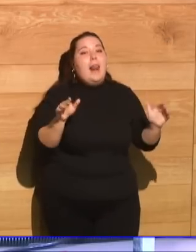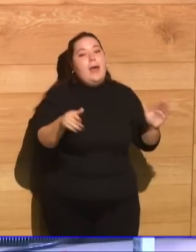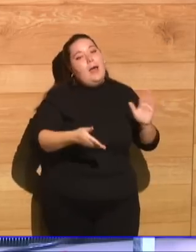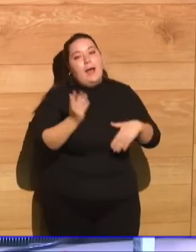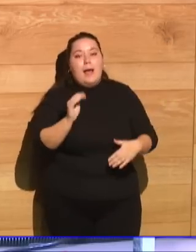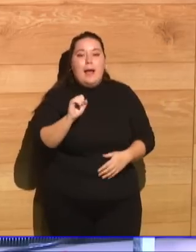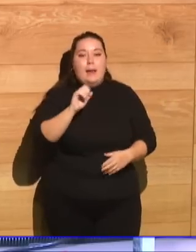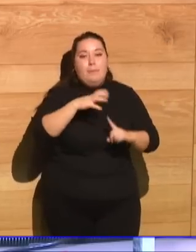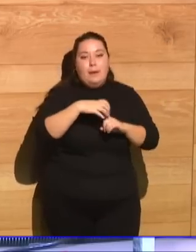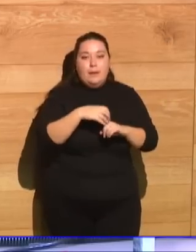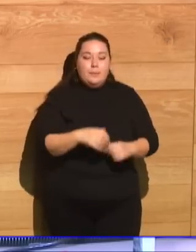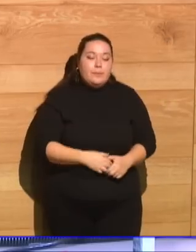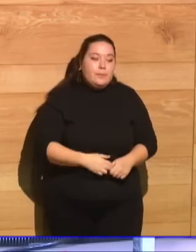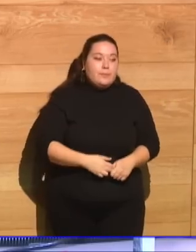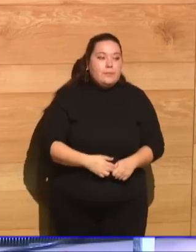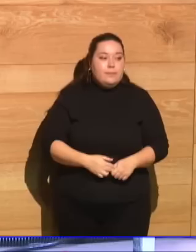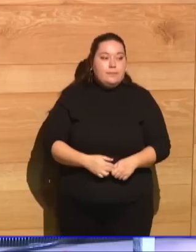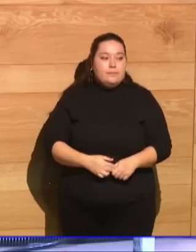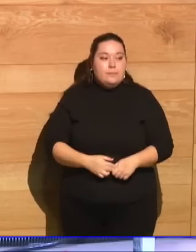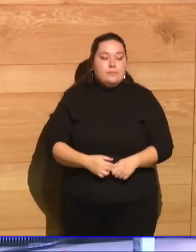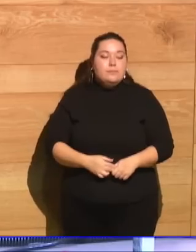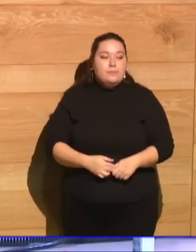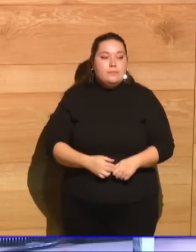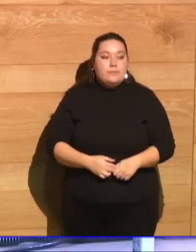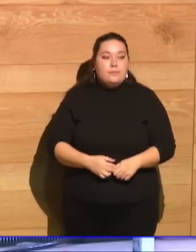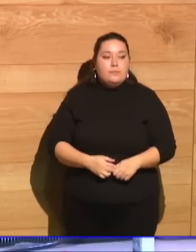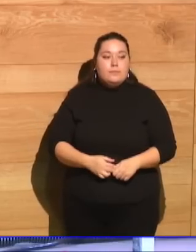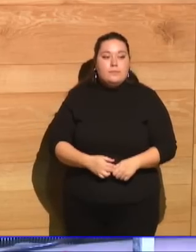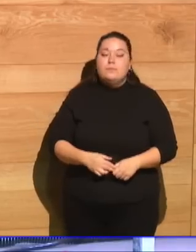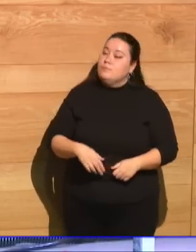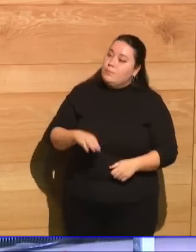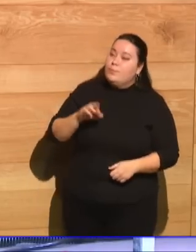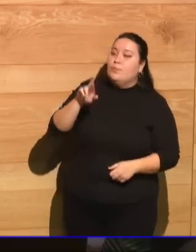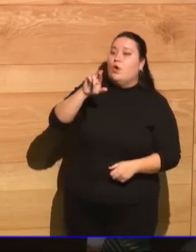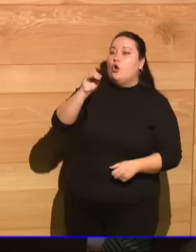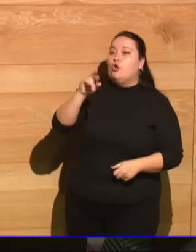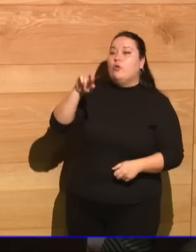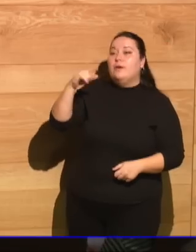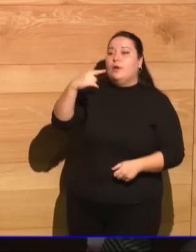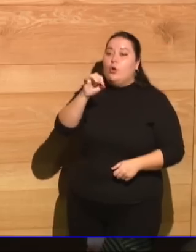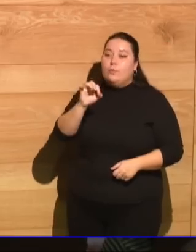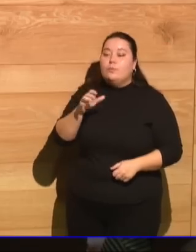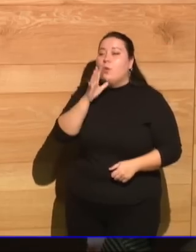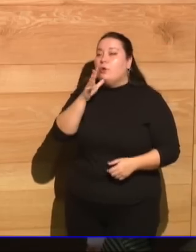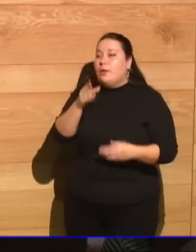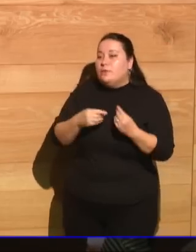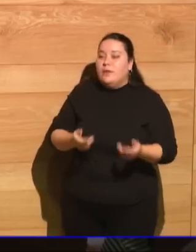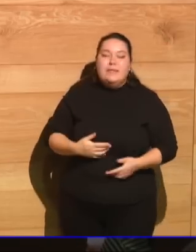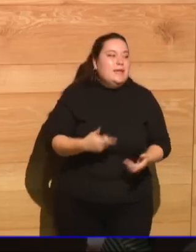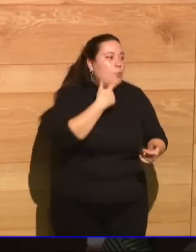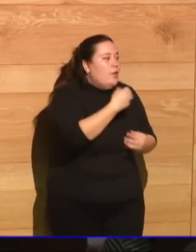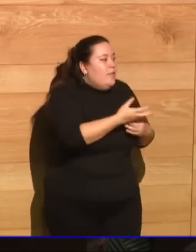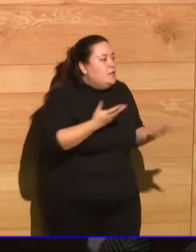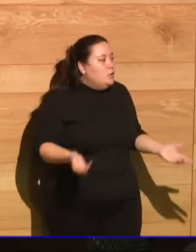Voy a empezar. ¿Puedo hacer un disclaimer? Sí. Sí, por Rodrigo favor. Cortés, ¿por qué vamos a hacer? Es que le quitan las ganas de vivir